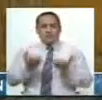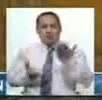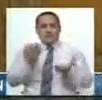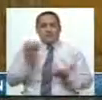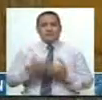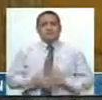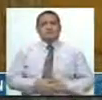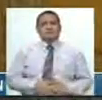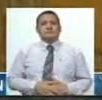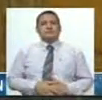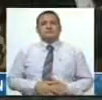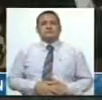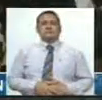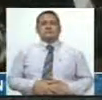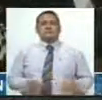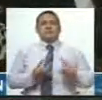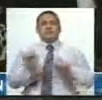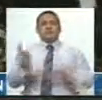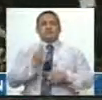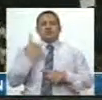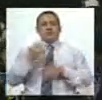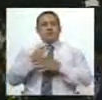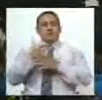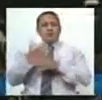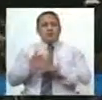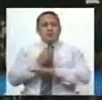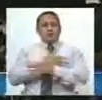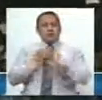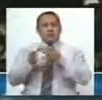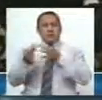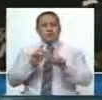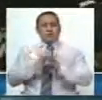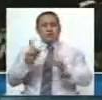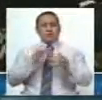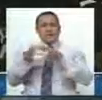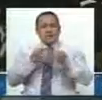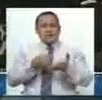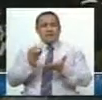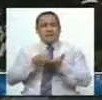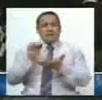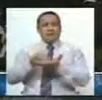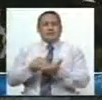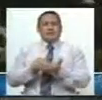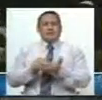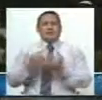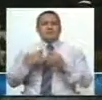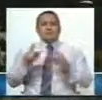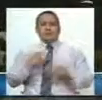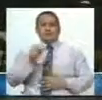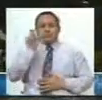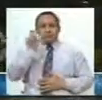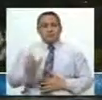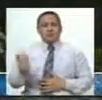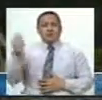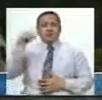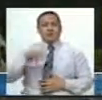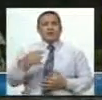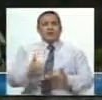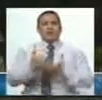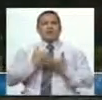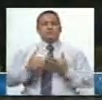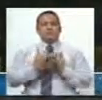al respecto? Todos los que han venido han colaborado, como yo he señalado, sin entrar en el fondo de las mismas. Que una persona venga nos